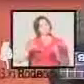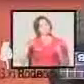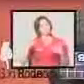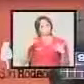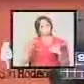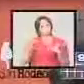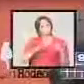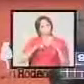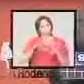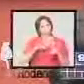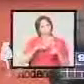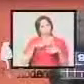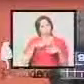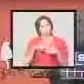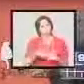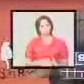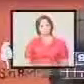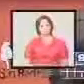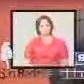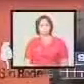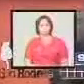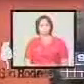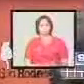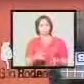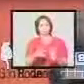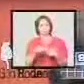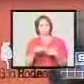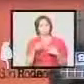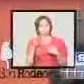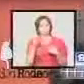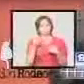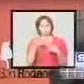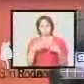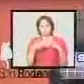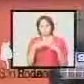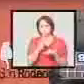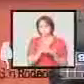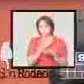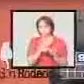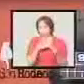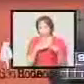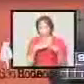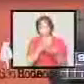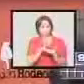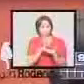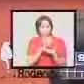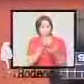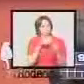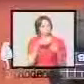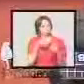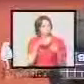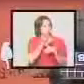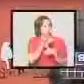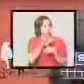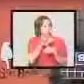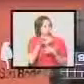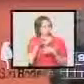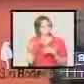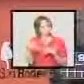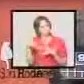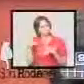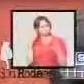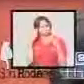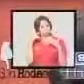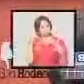evalúa, ¿verdad? El récord crediticio. Así que si tienen deudas en cualquier institución, sea con el Banco Popular o con cualquiera, debe atenderlas bien,